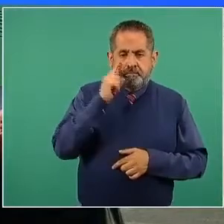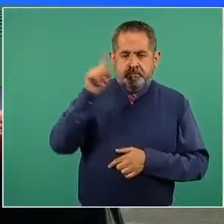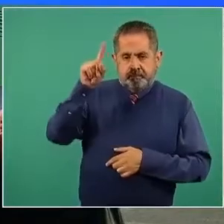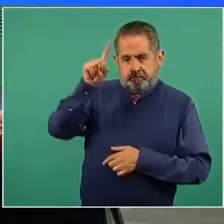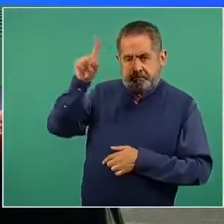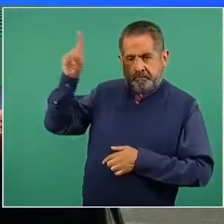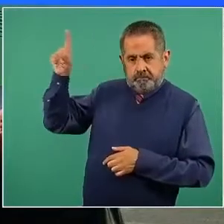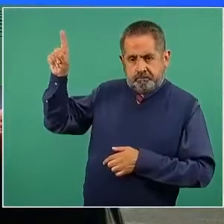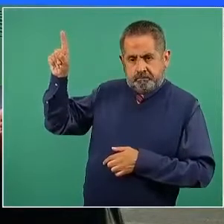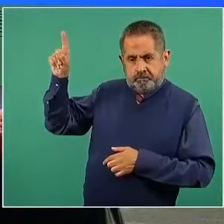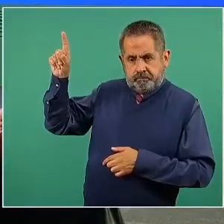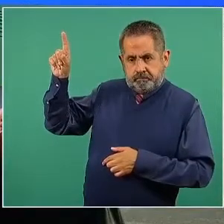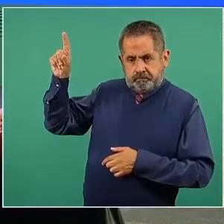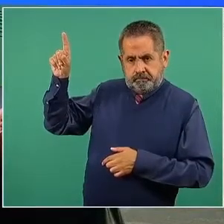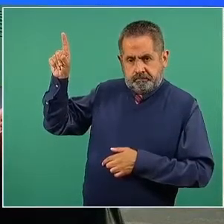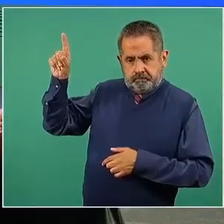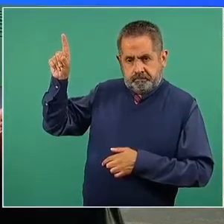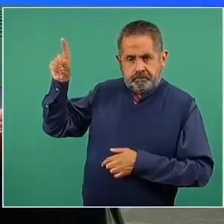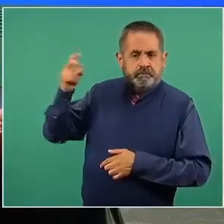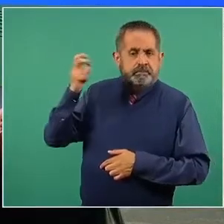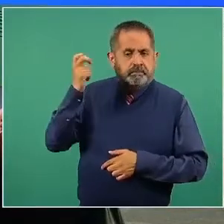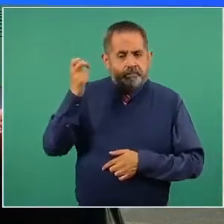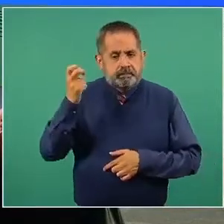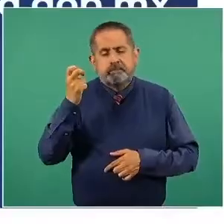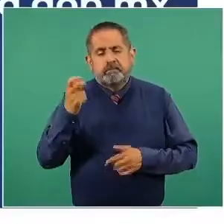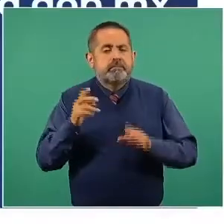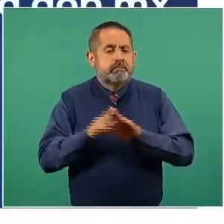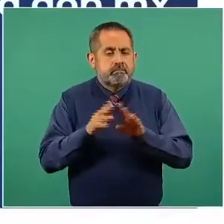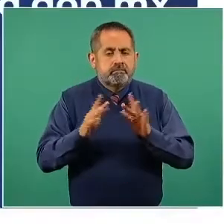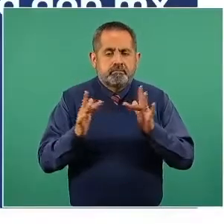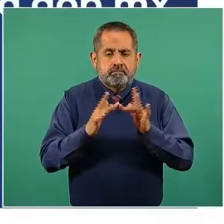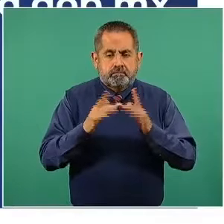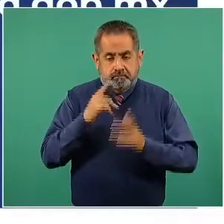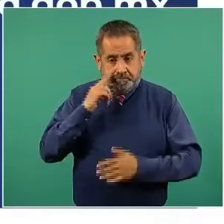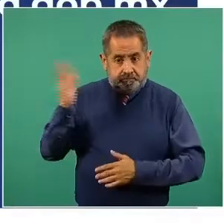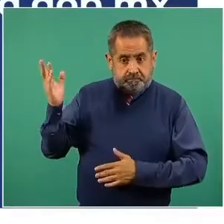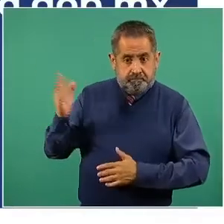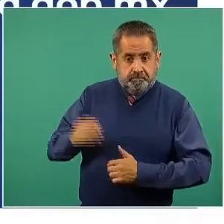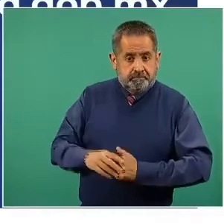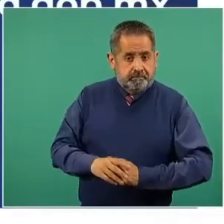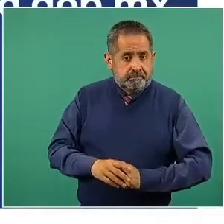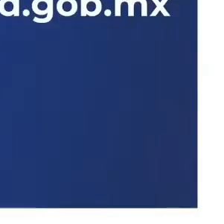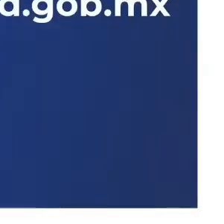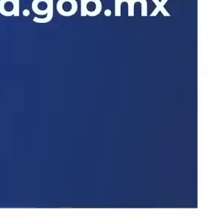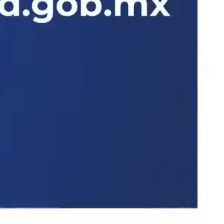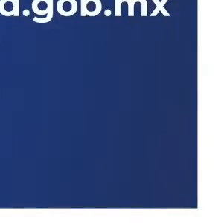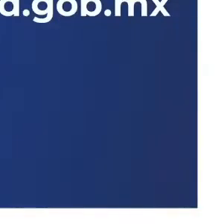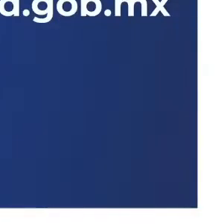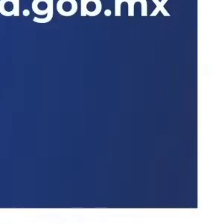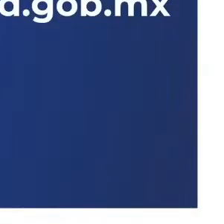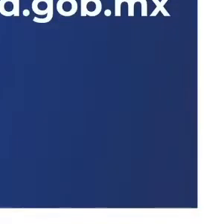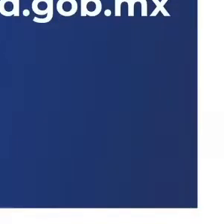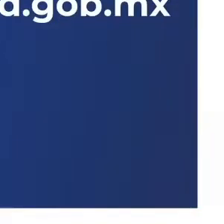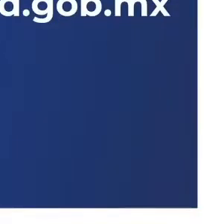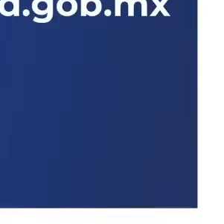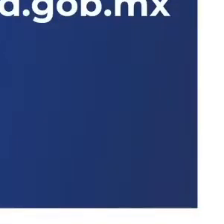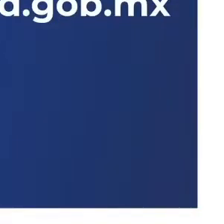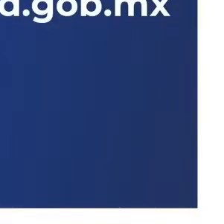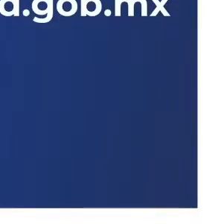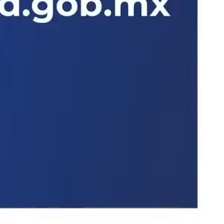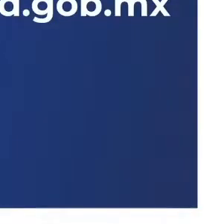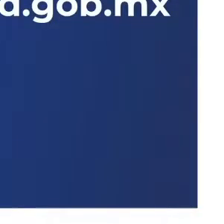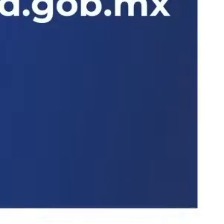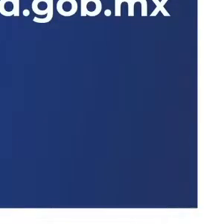vacunacovid.gov.mx, y aquí se incluye de manera específica una página en la que se pueden reportar reacciones adversas a